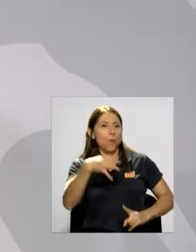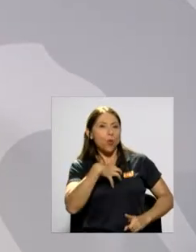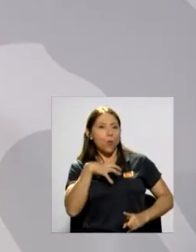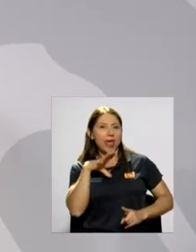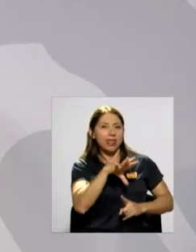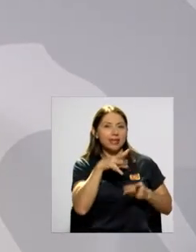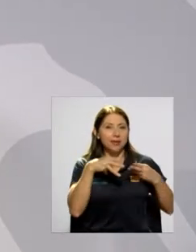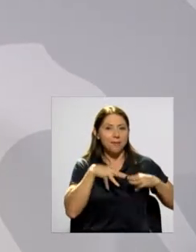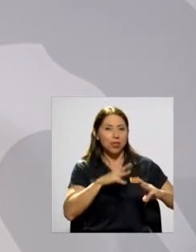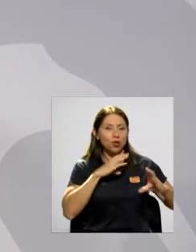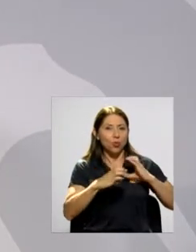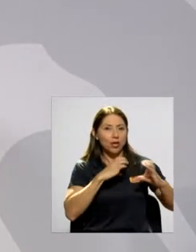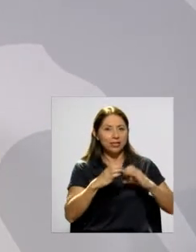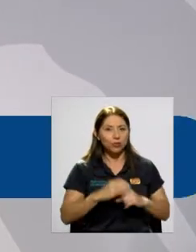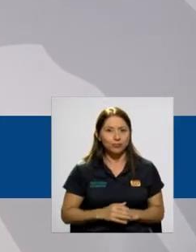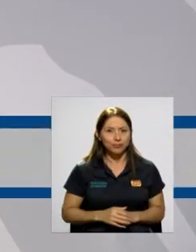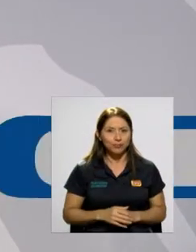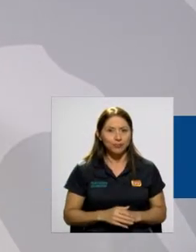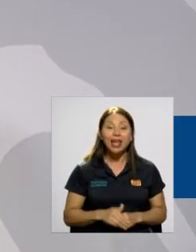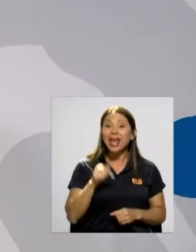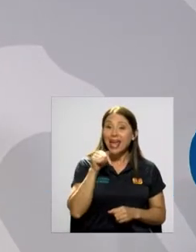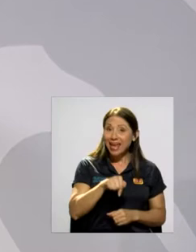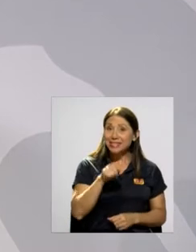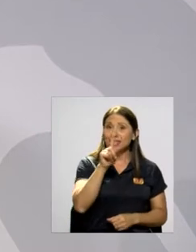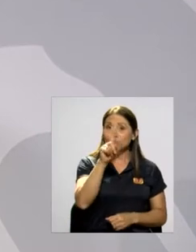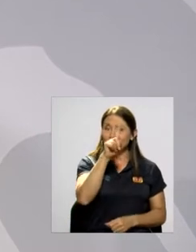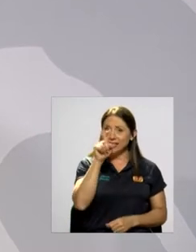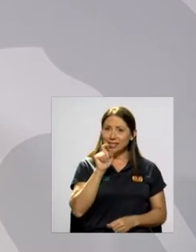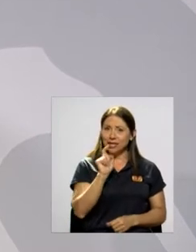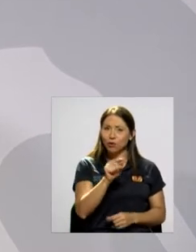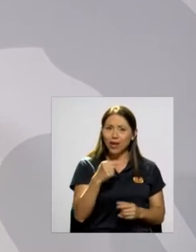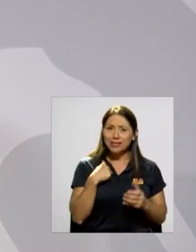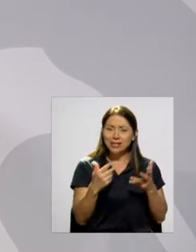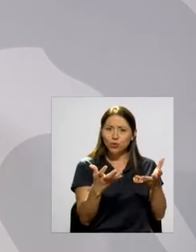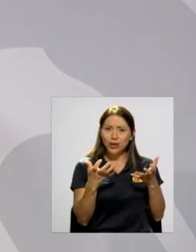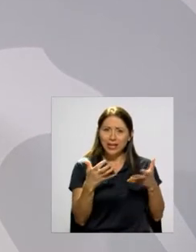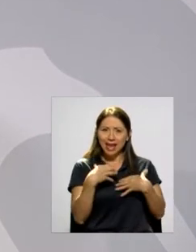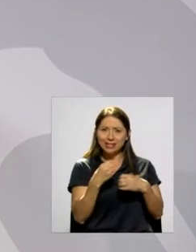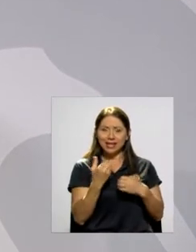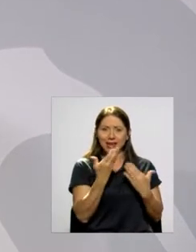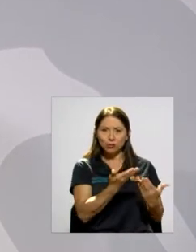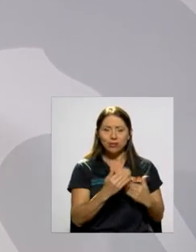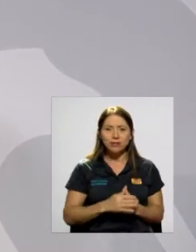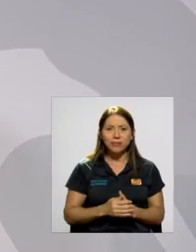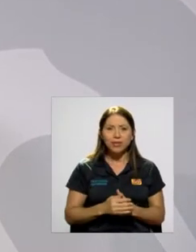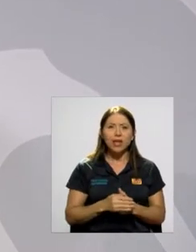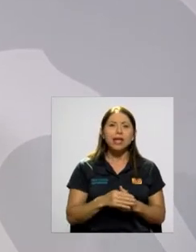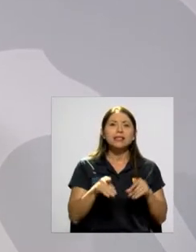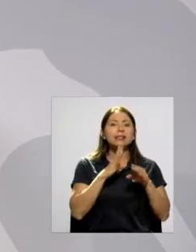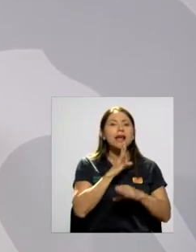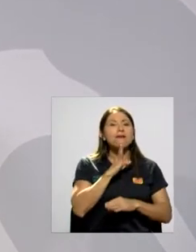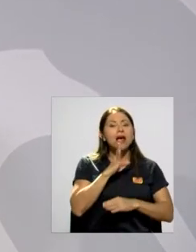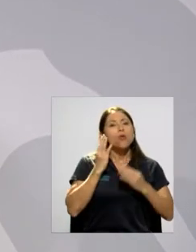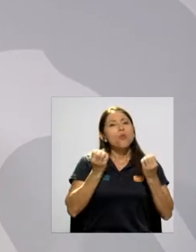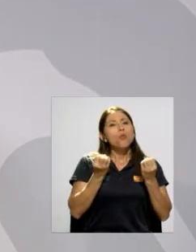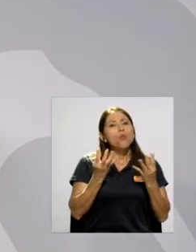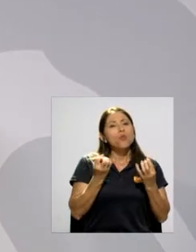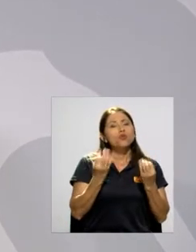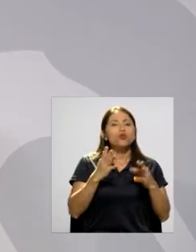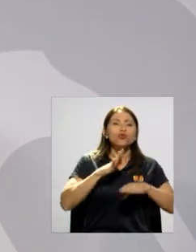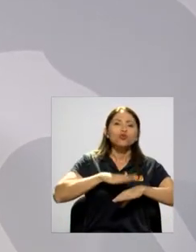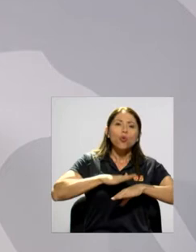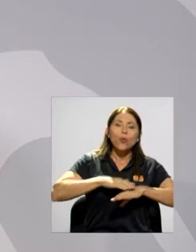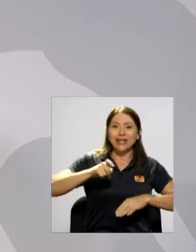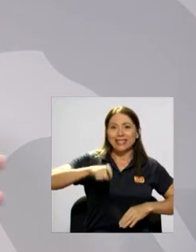las interrogantes o de las cosas que quería plantearle, y es que también se ha hablado mucho de esa necesidad de que los